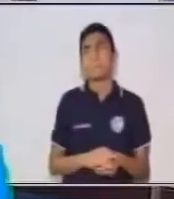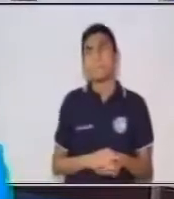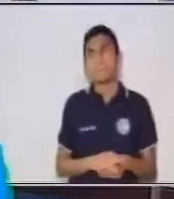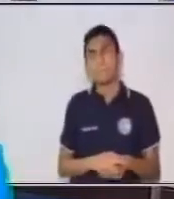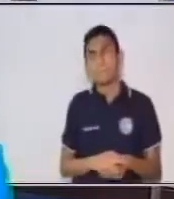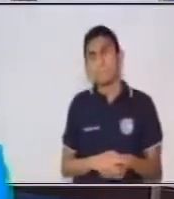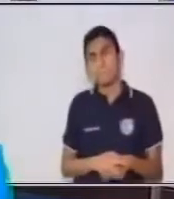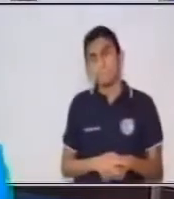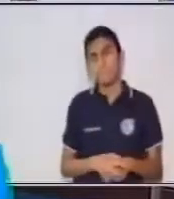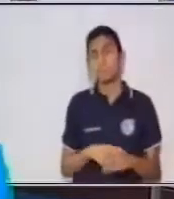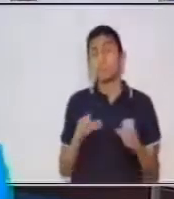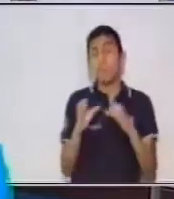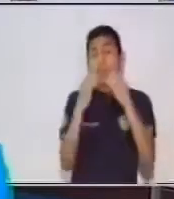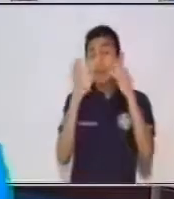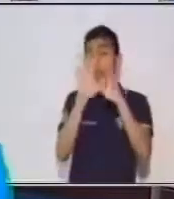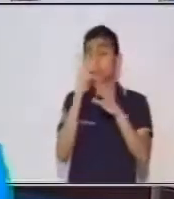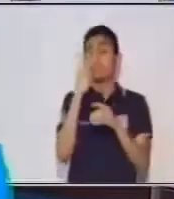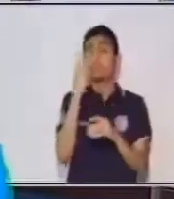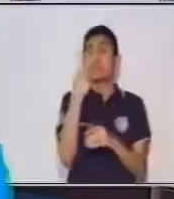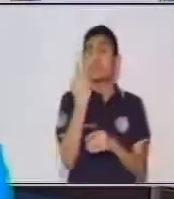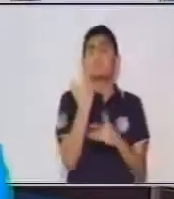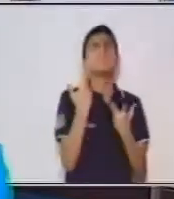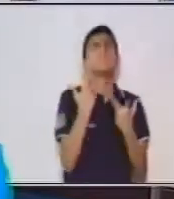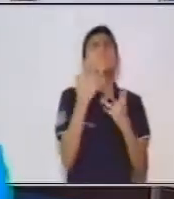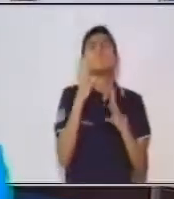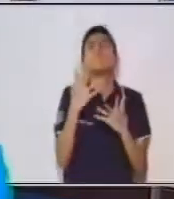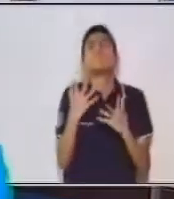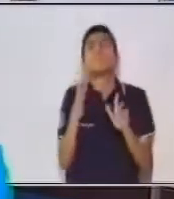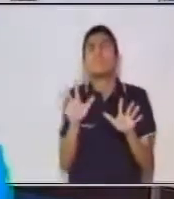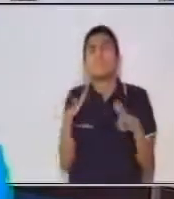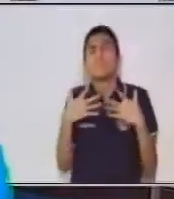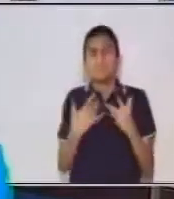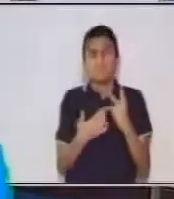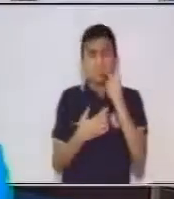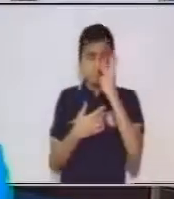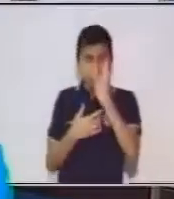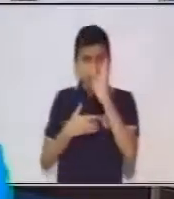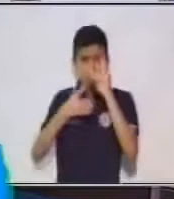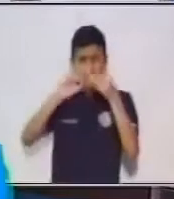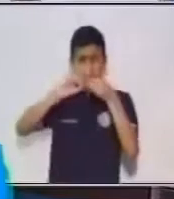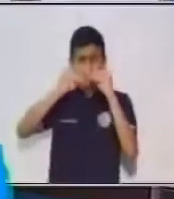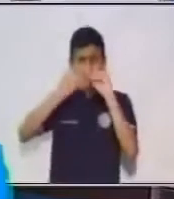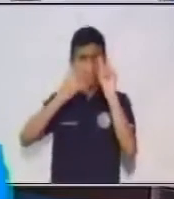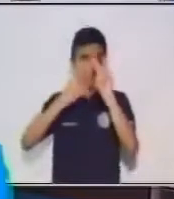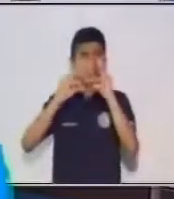menos. Y entonces estamos buscando ahora dos números